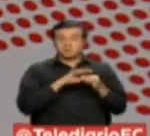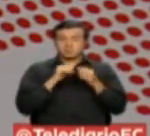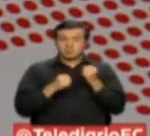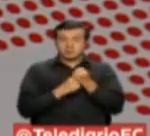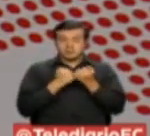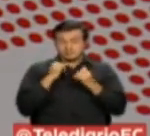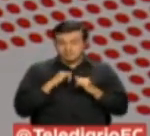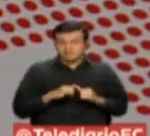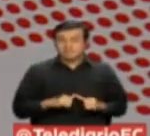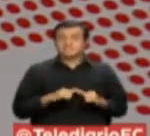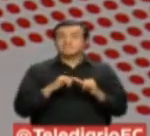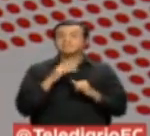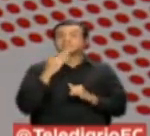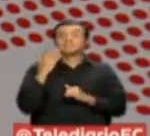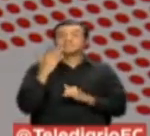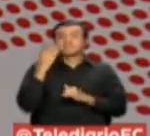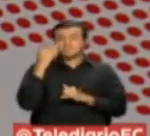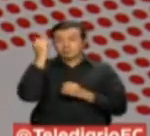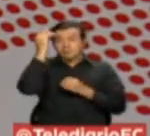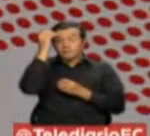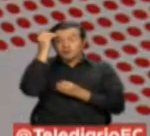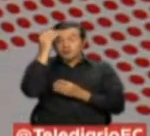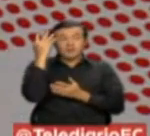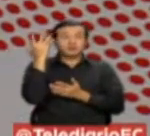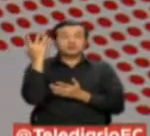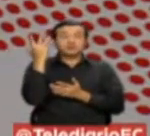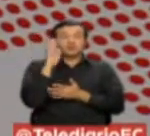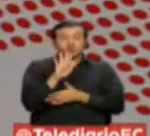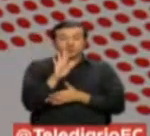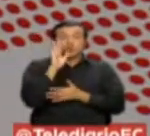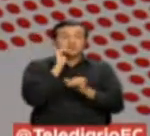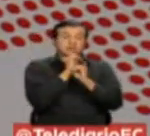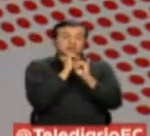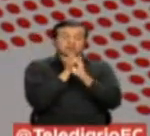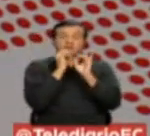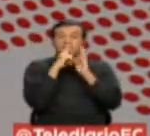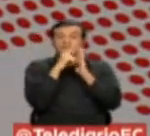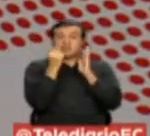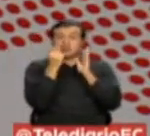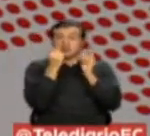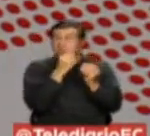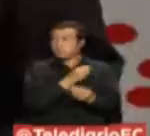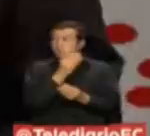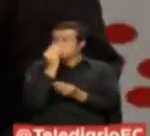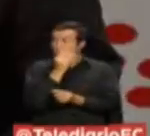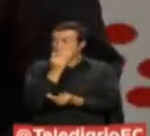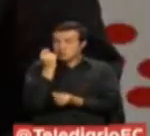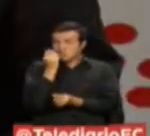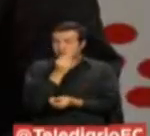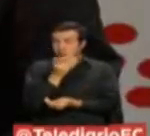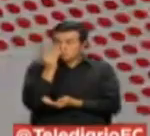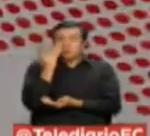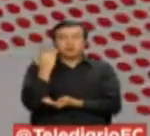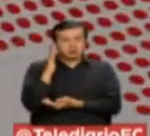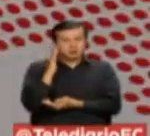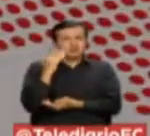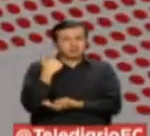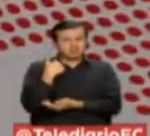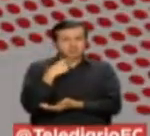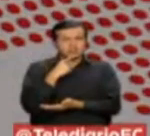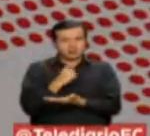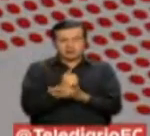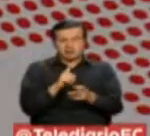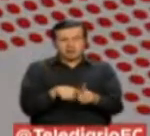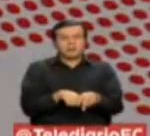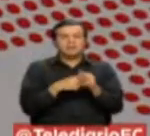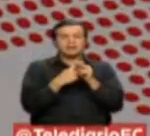automáticamente a través de la entrega de información de sus instituciones financieras. ¿Este sistema está operando? Ese sistema va recién a